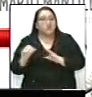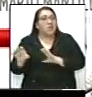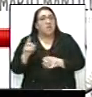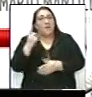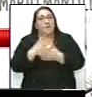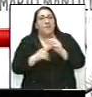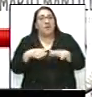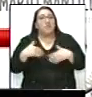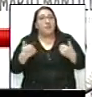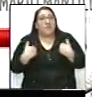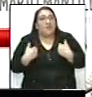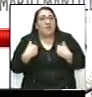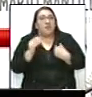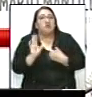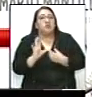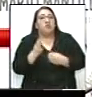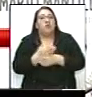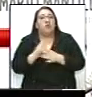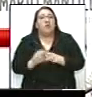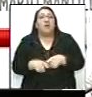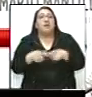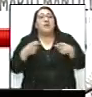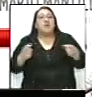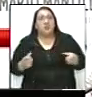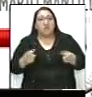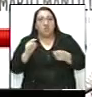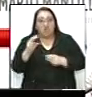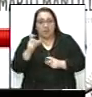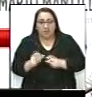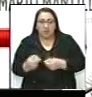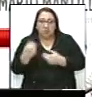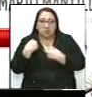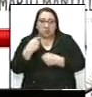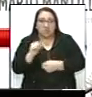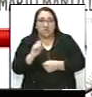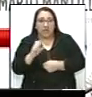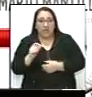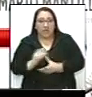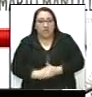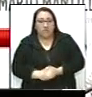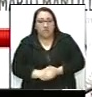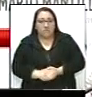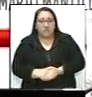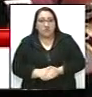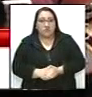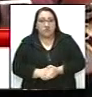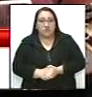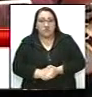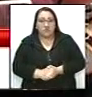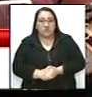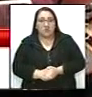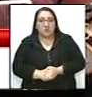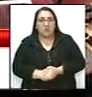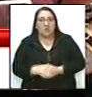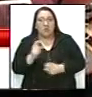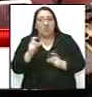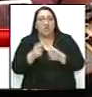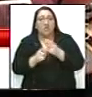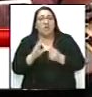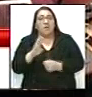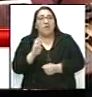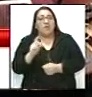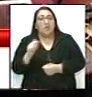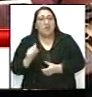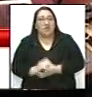para que puedan tener de manera macroregional un representante en el Senado. Gracias. Gracias, congresista Beteta. Congresista, para concluir,